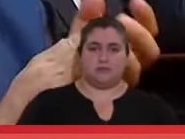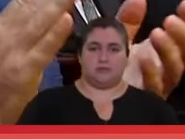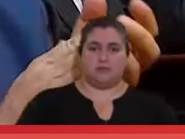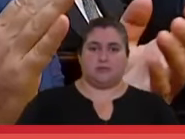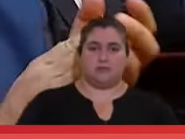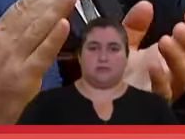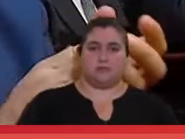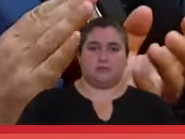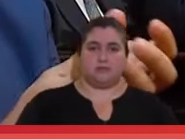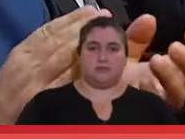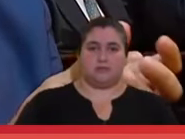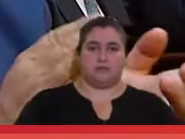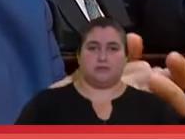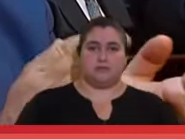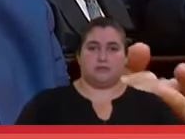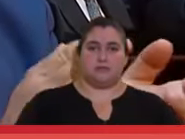los puntos del Pacto de Mayo,